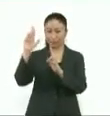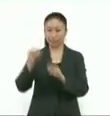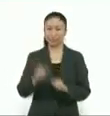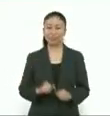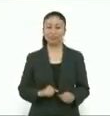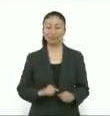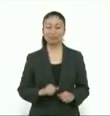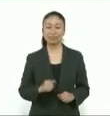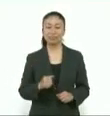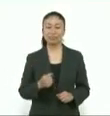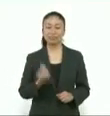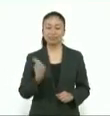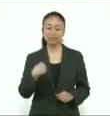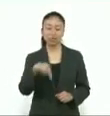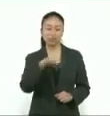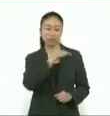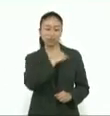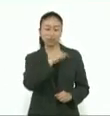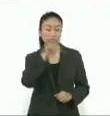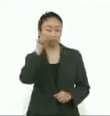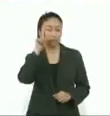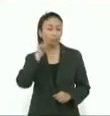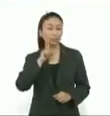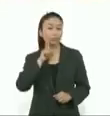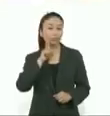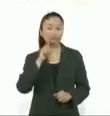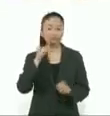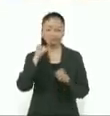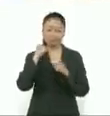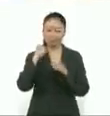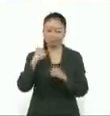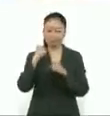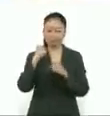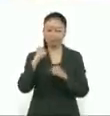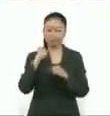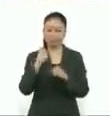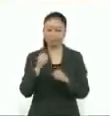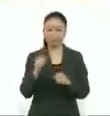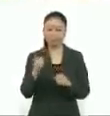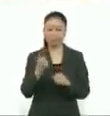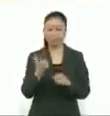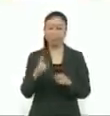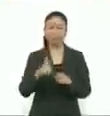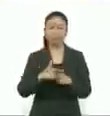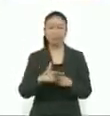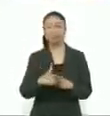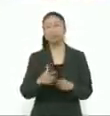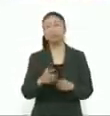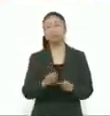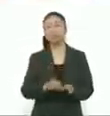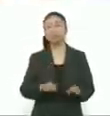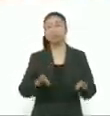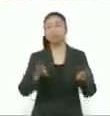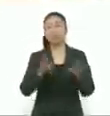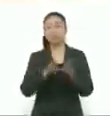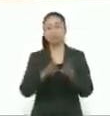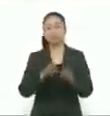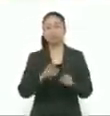un eslabón de la lucha de muchas mujeres que llegaron a este